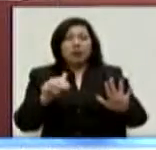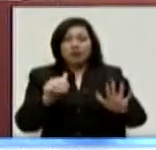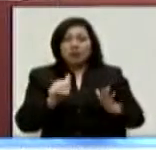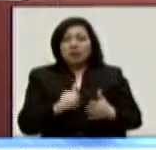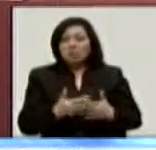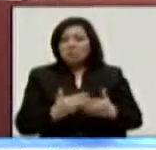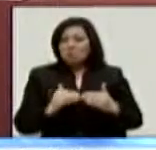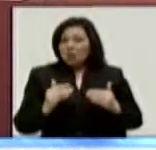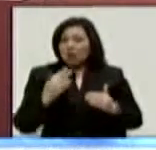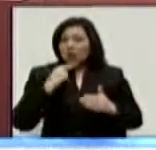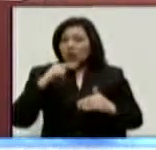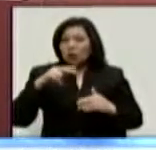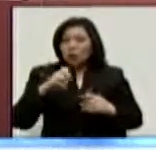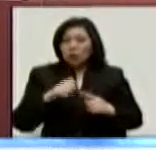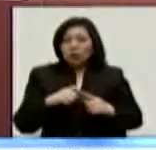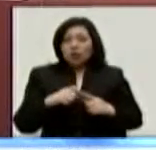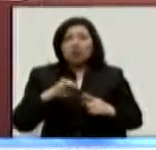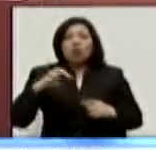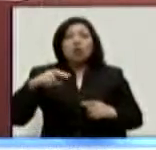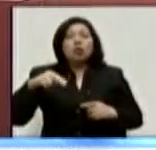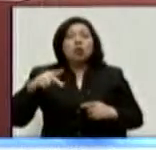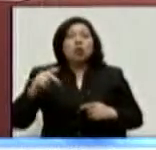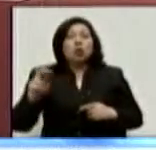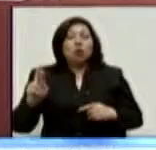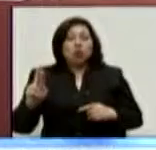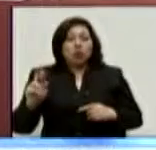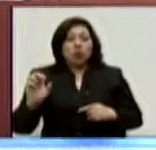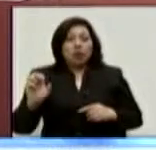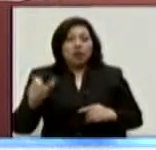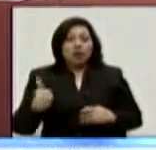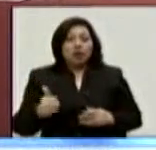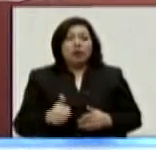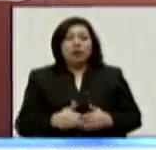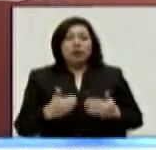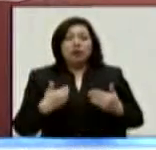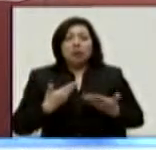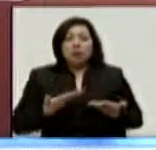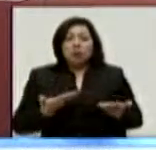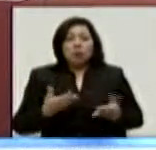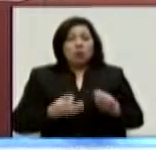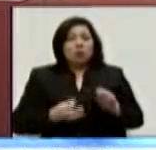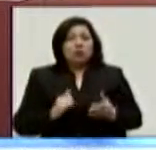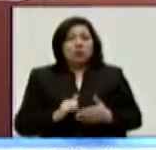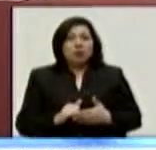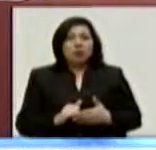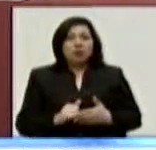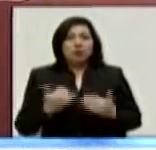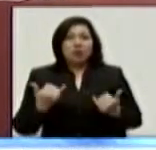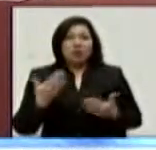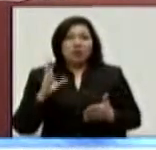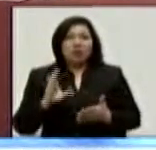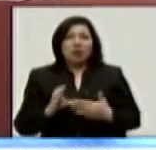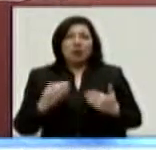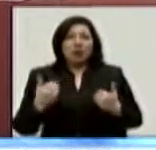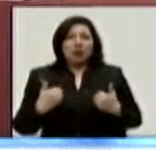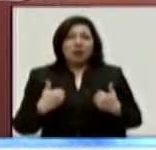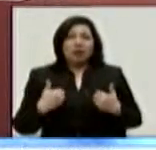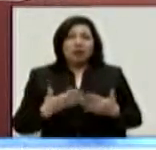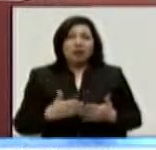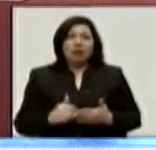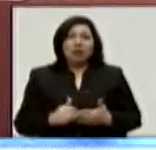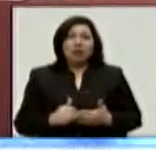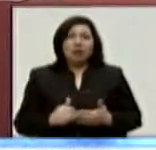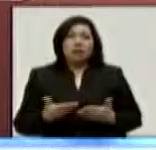operaba en el Mar del Norte, en el Mar de Noruega, señor. Entonces, eran elementos de juicio, decíamos, oiga, acá tenemos un